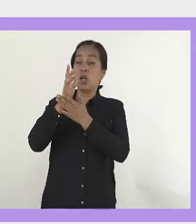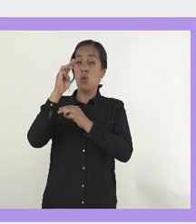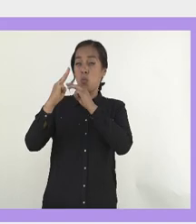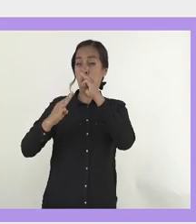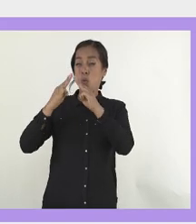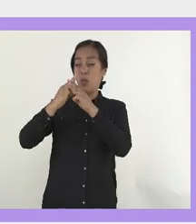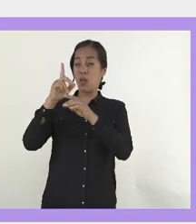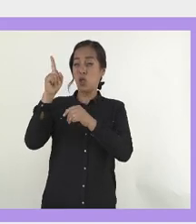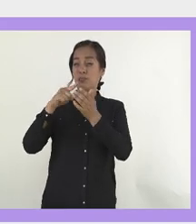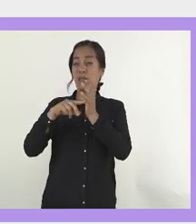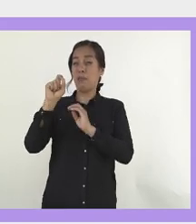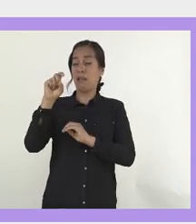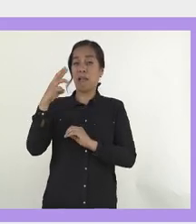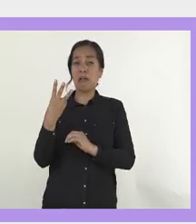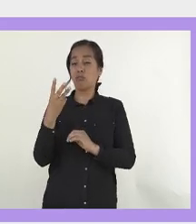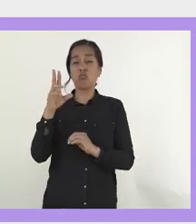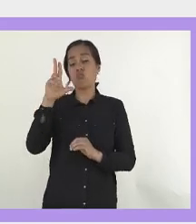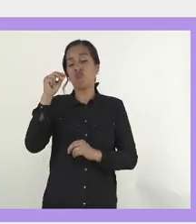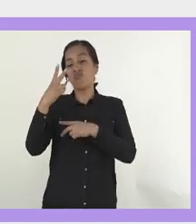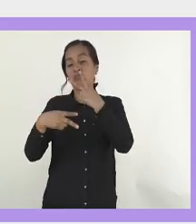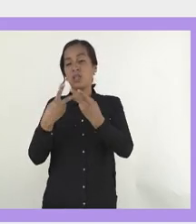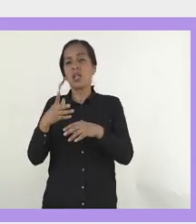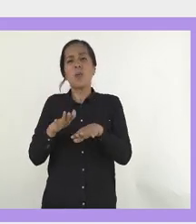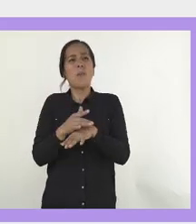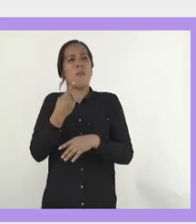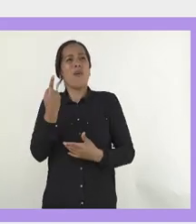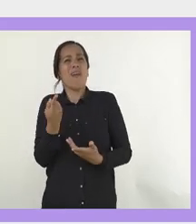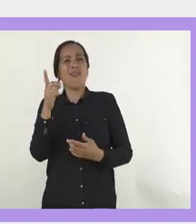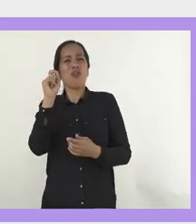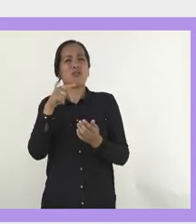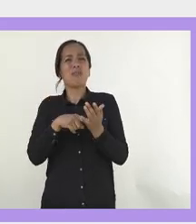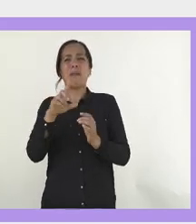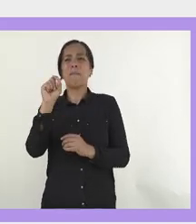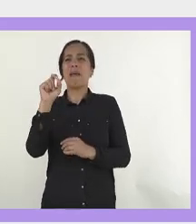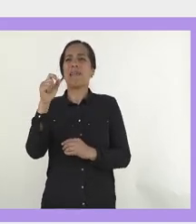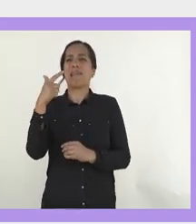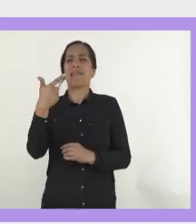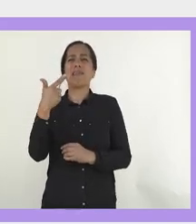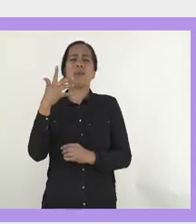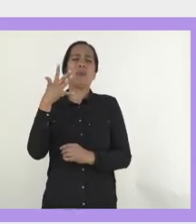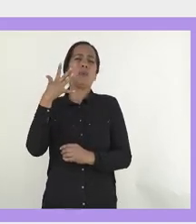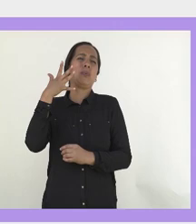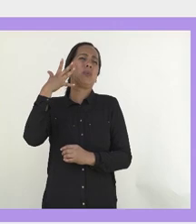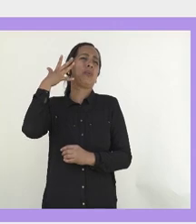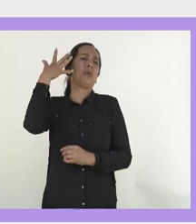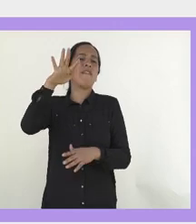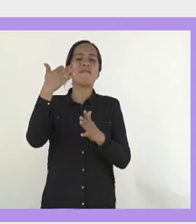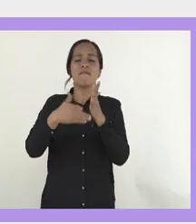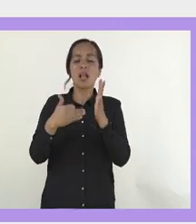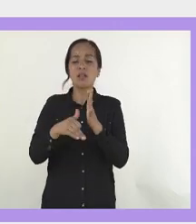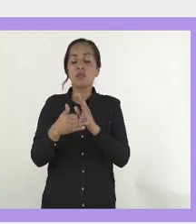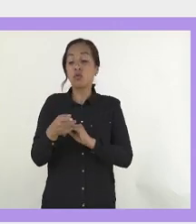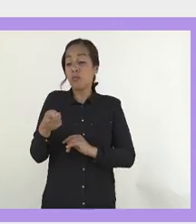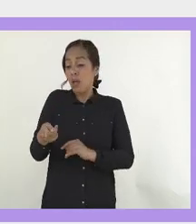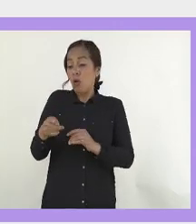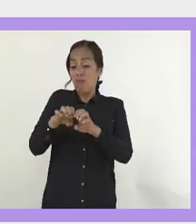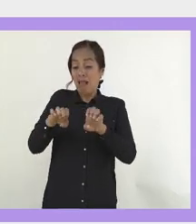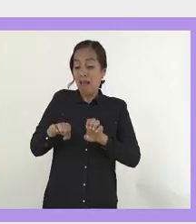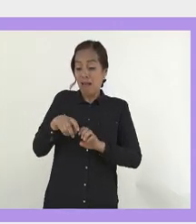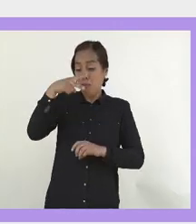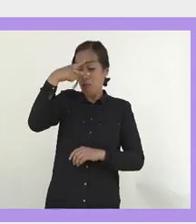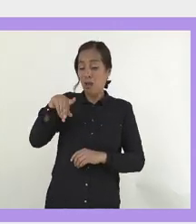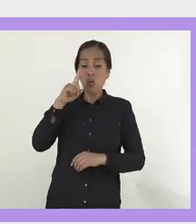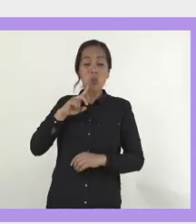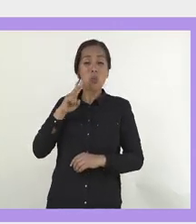2023 este año y todo el mundo dice bueno es que el 2027 queda muy lejos qué va a ser entonces la selección no